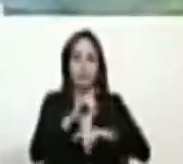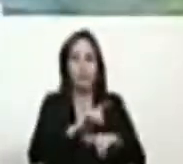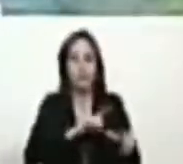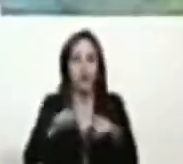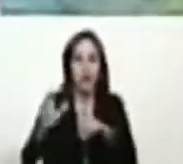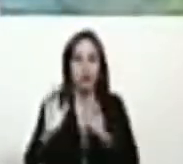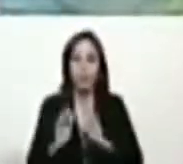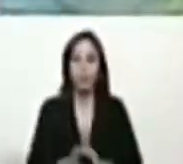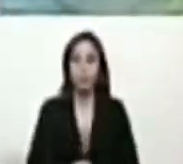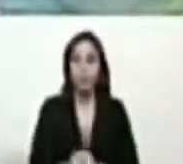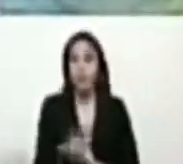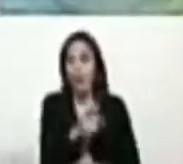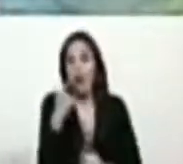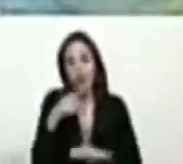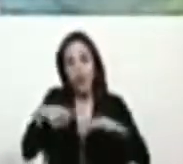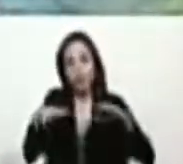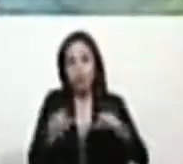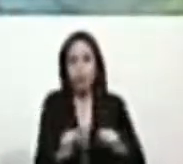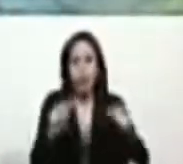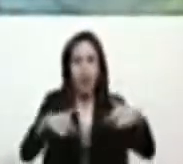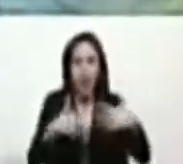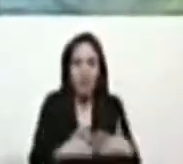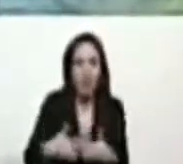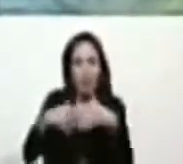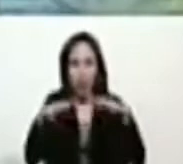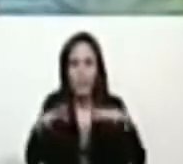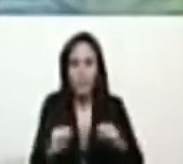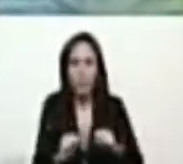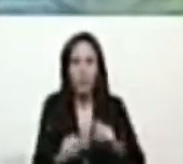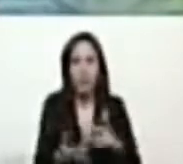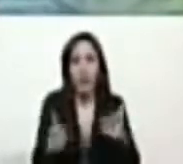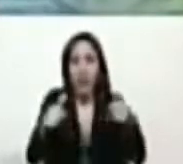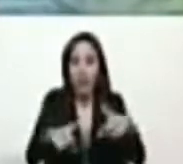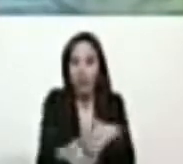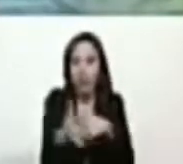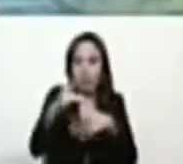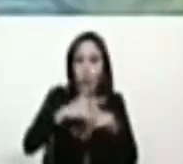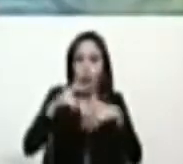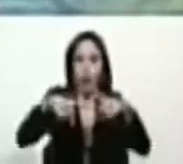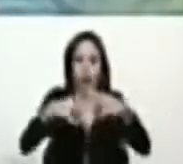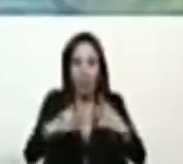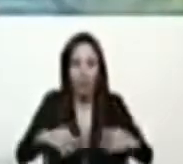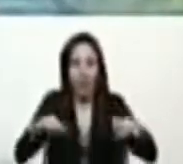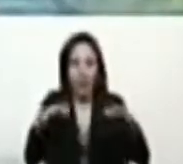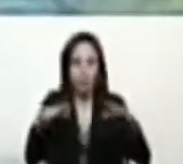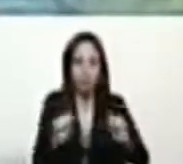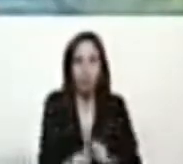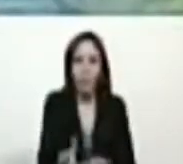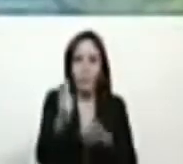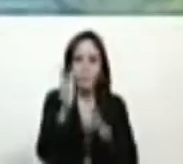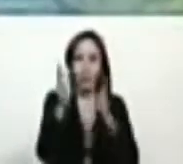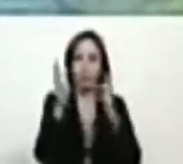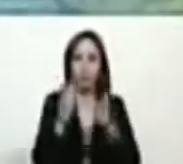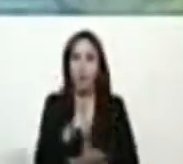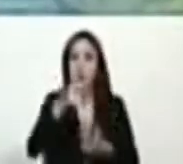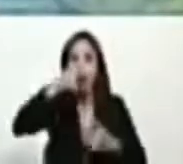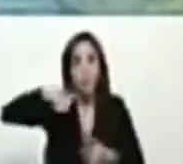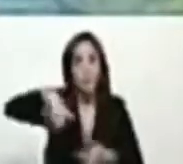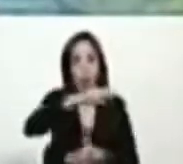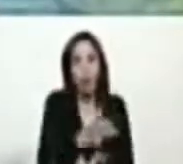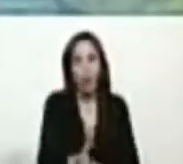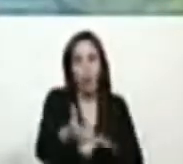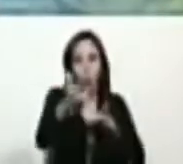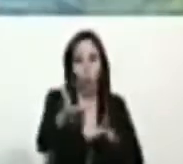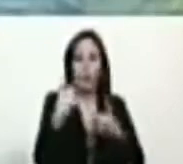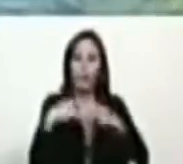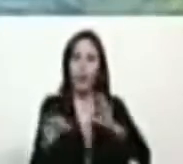Quien se atreva a invadir Venezuela, a tocar a nuestro sagrado territorio, recibirá un pueblo con un fusil en la mano